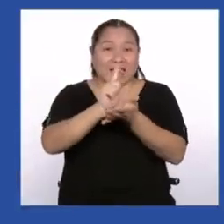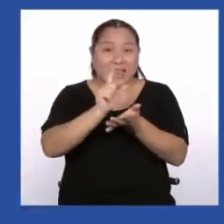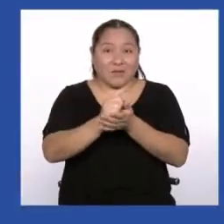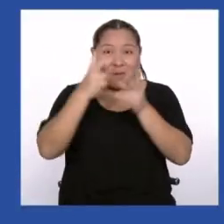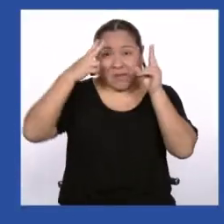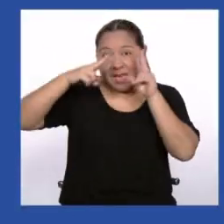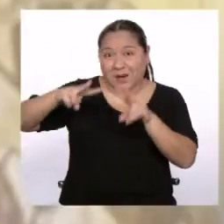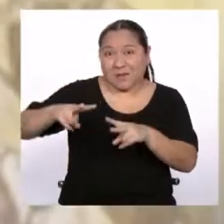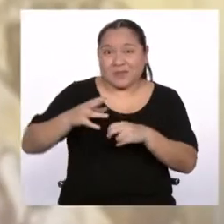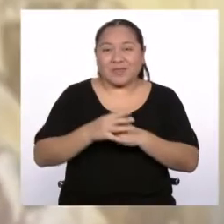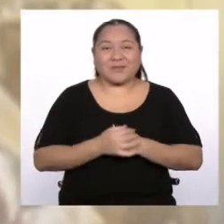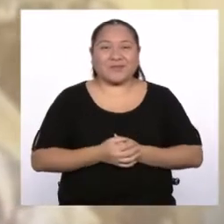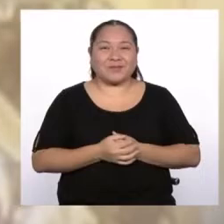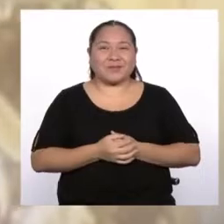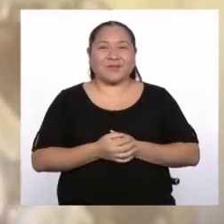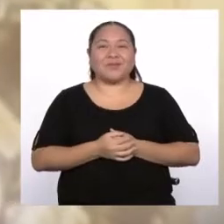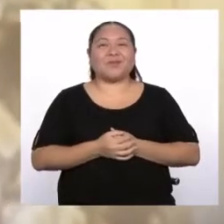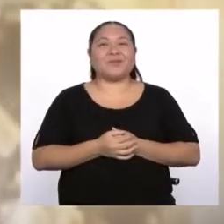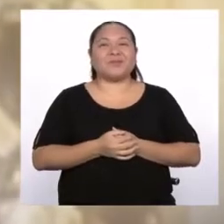verlo.